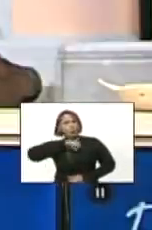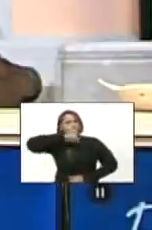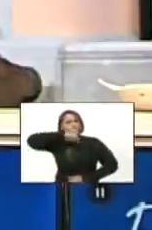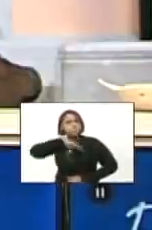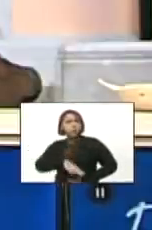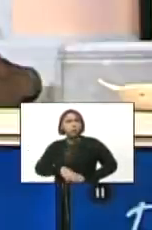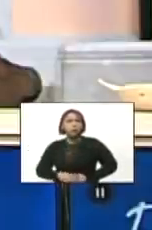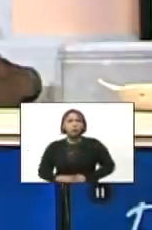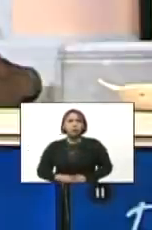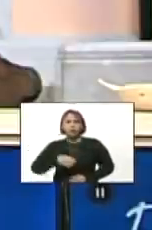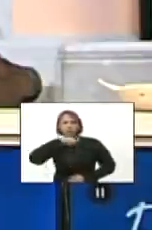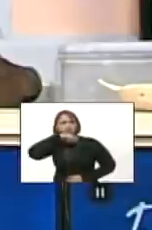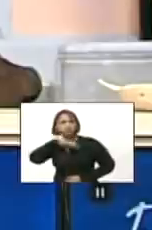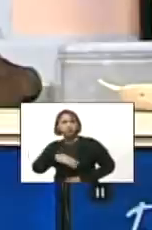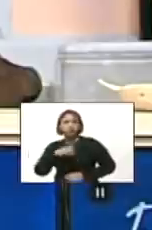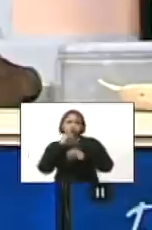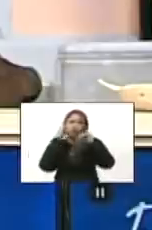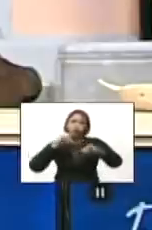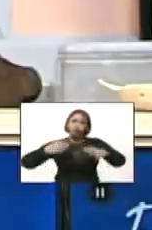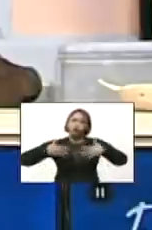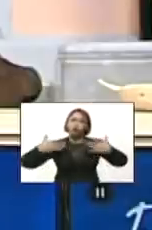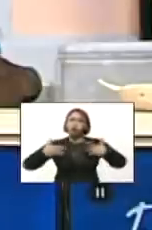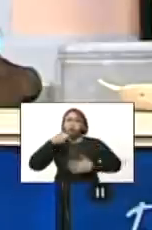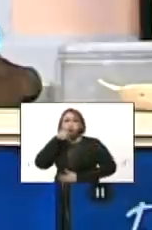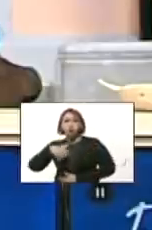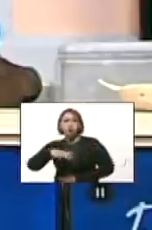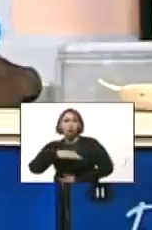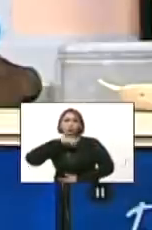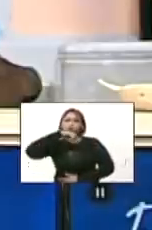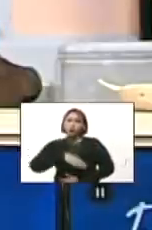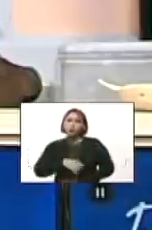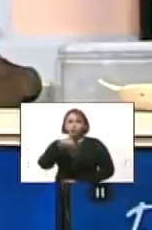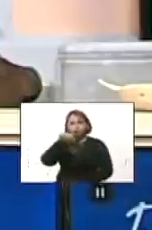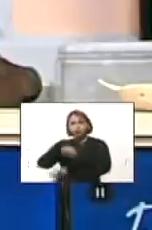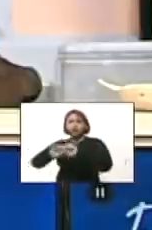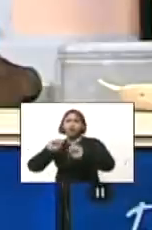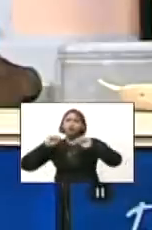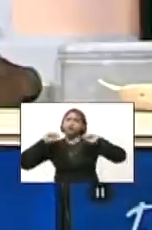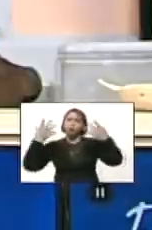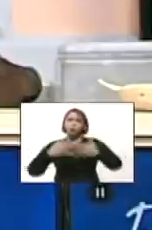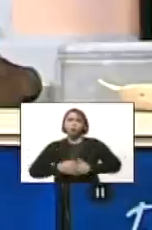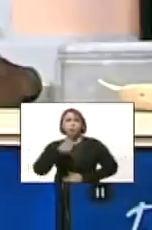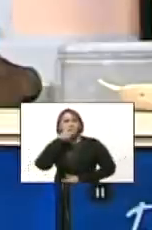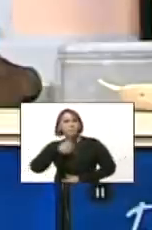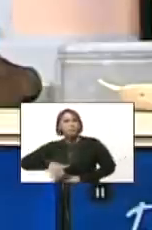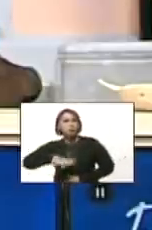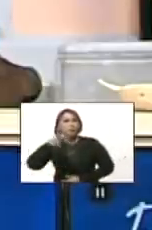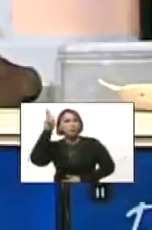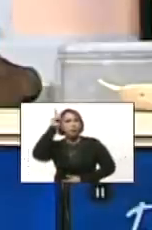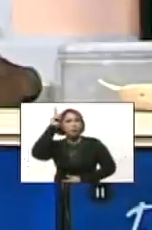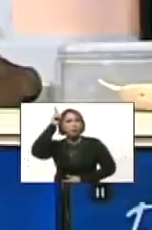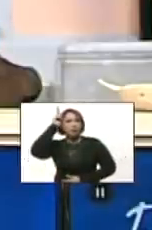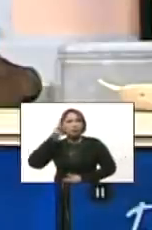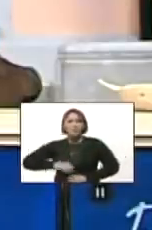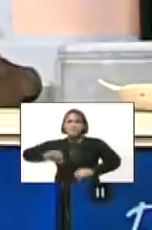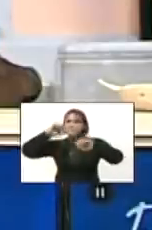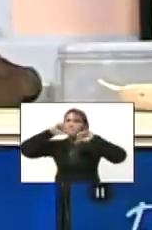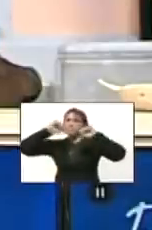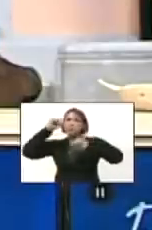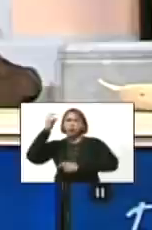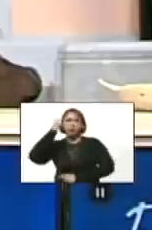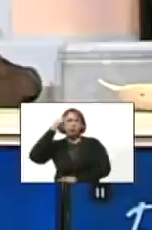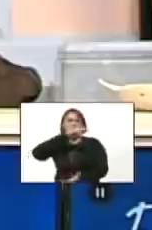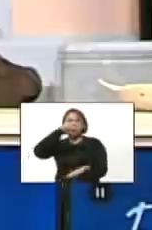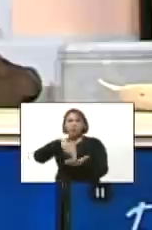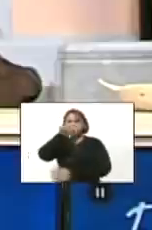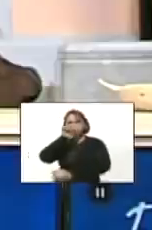historia, la historia de la felicidad del pueblo, la historia de la reivindicación de los pueblos indígenas. ¡Que viva el Día